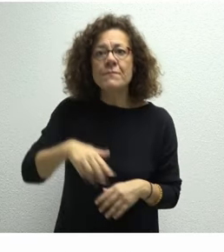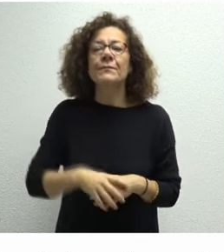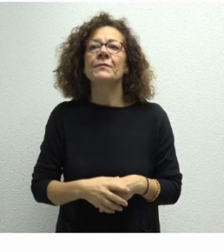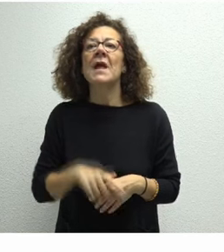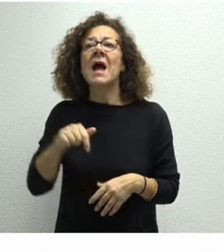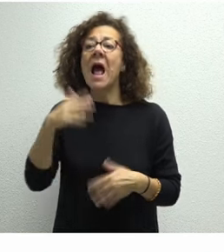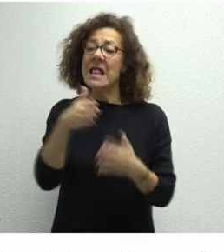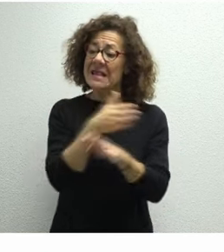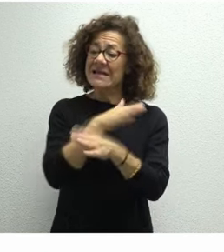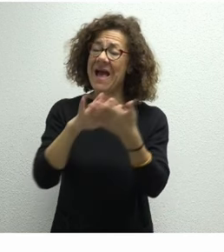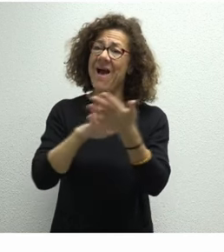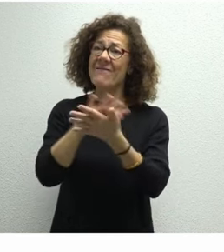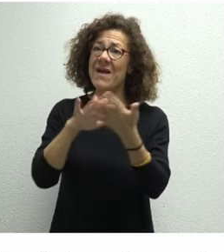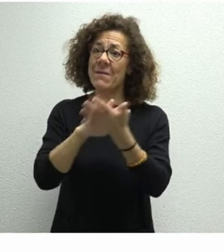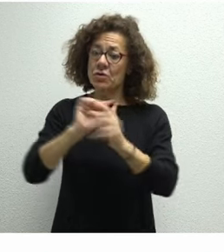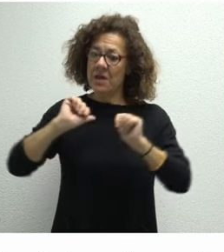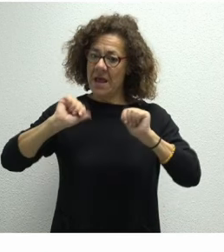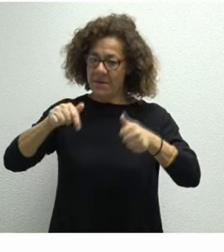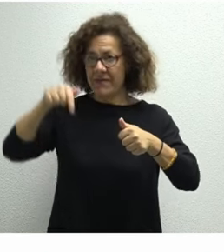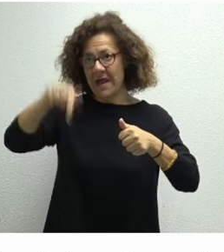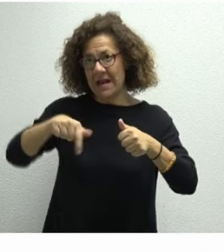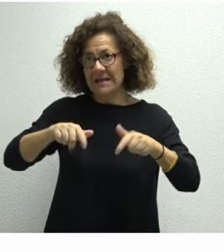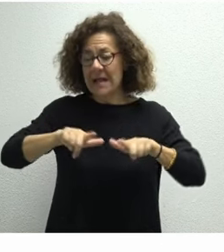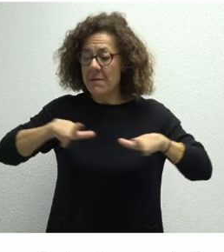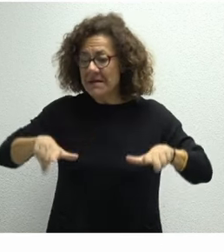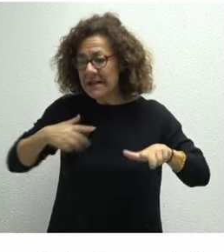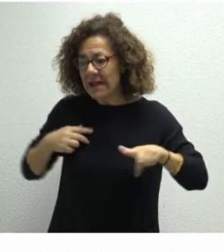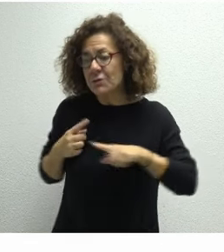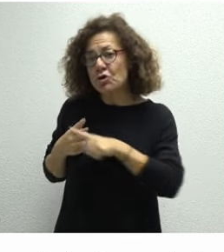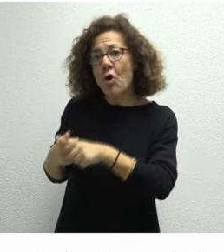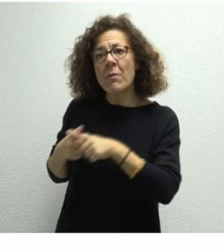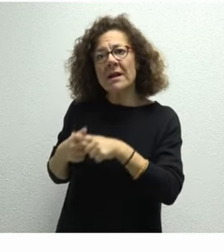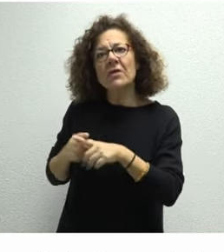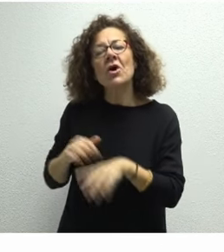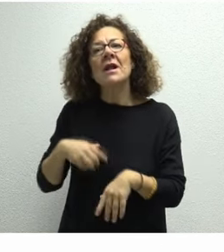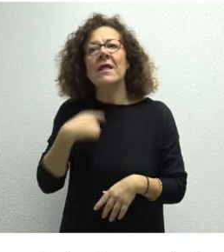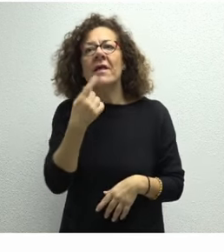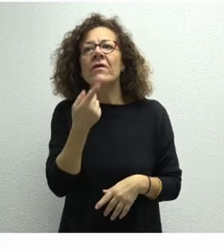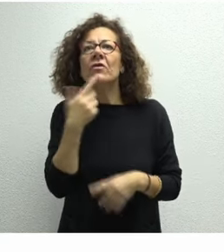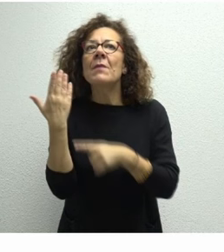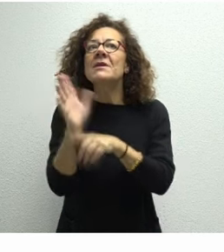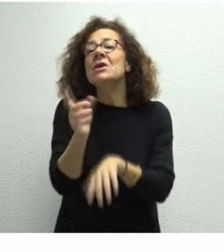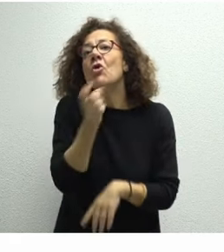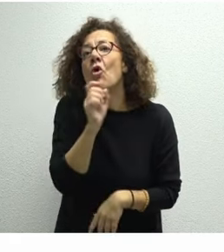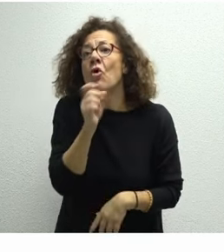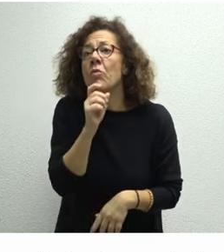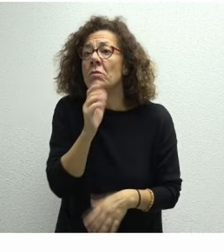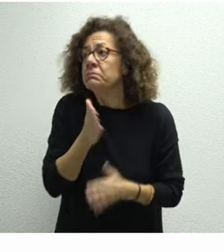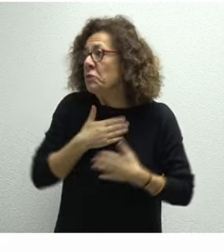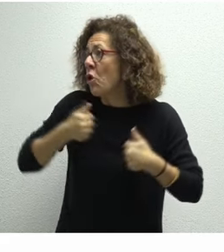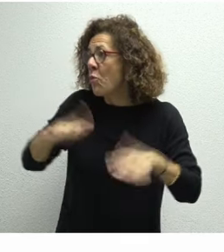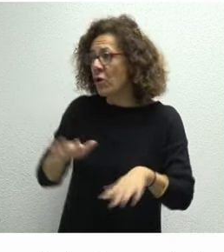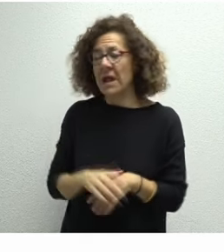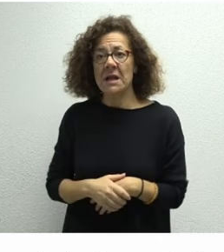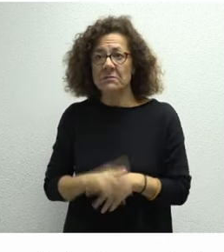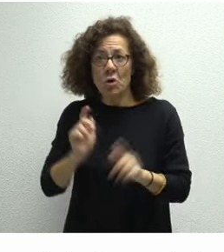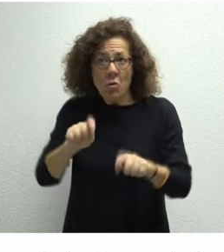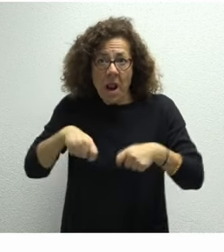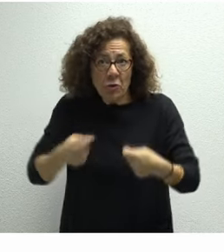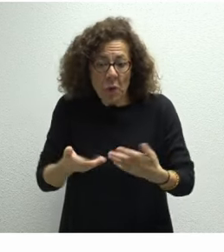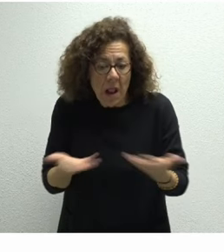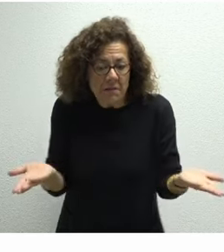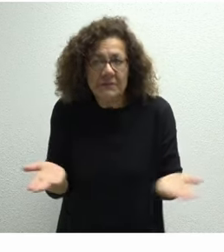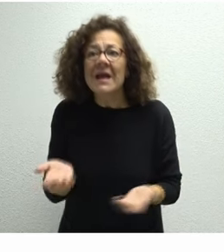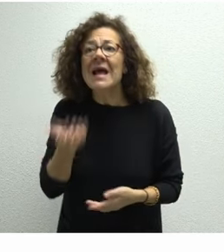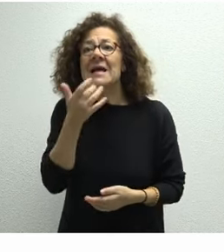estábamos hablando antes de arrancar esta mesita que compartimos Y decía cómo te presento y él dice Bueno como tú quieras como te salga naturalmente no